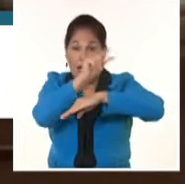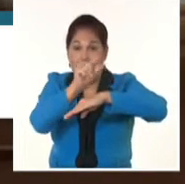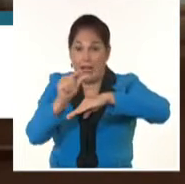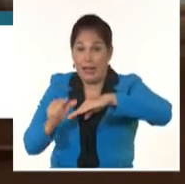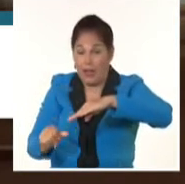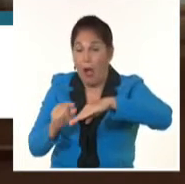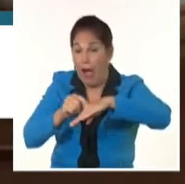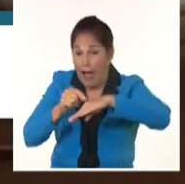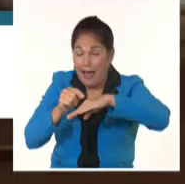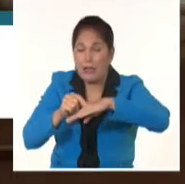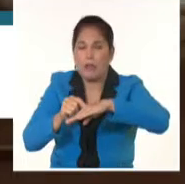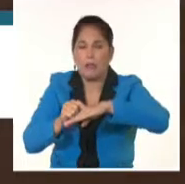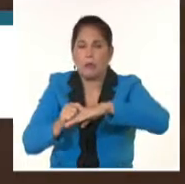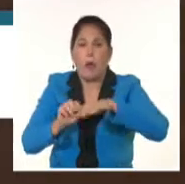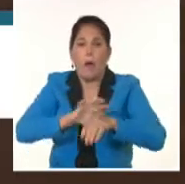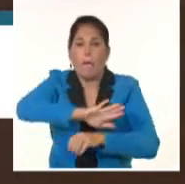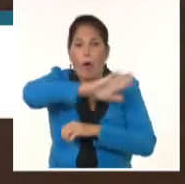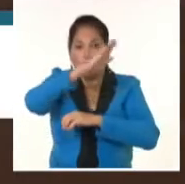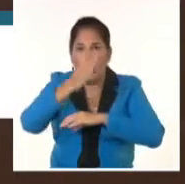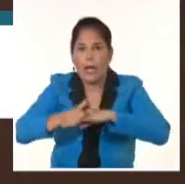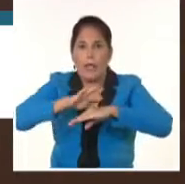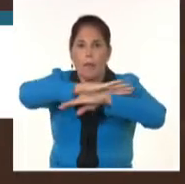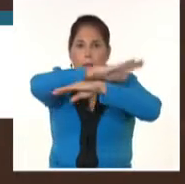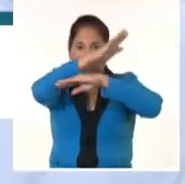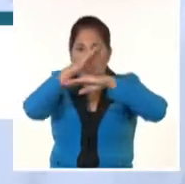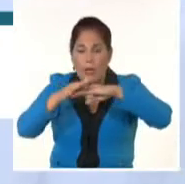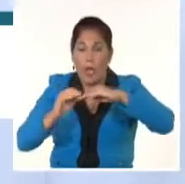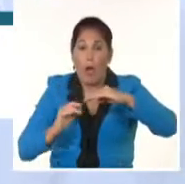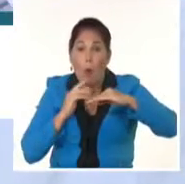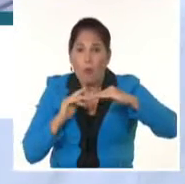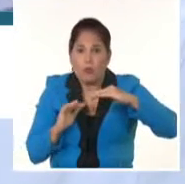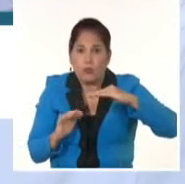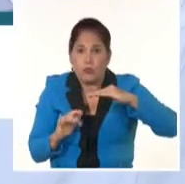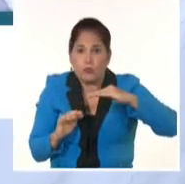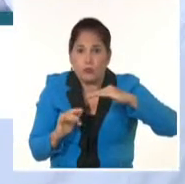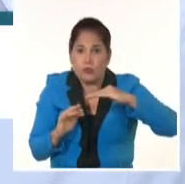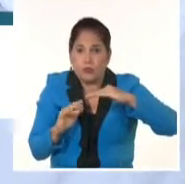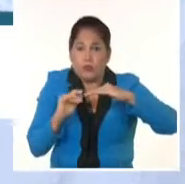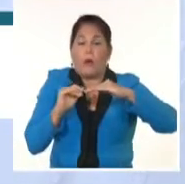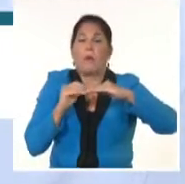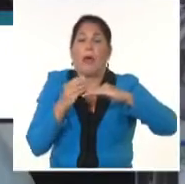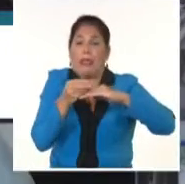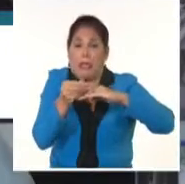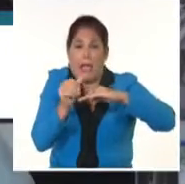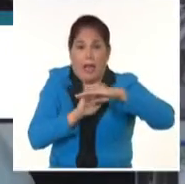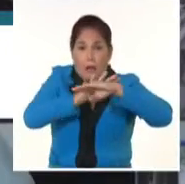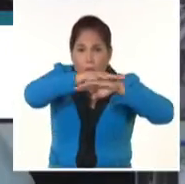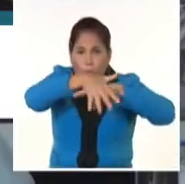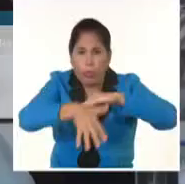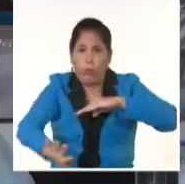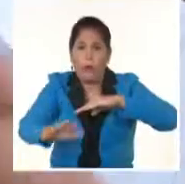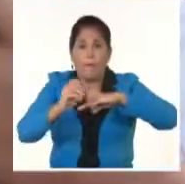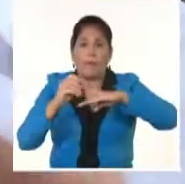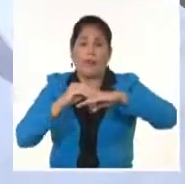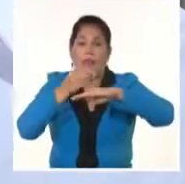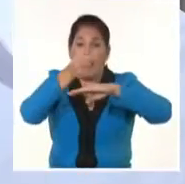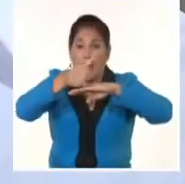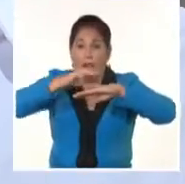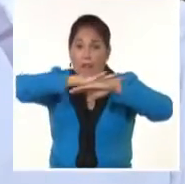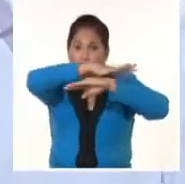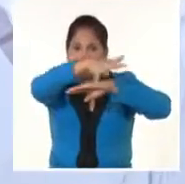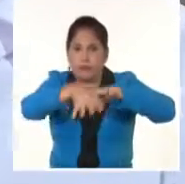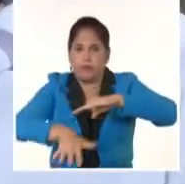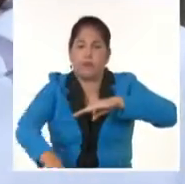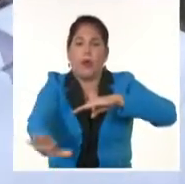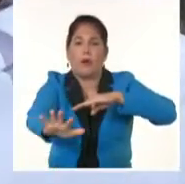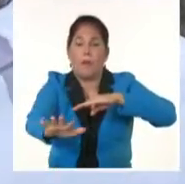Samanalamar, y todos los afluentes empezaron a crecer. Pero con ello también trajo el deslizamiento de las montañas. Eso escurrió hacia